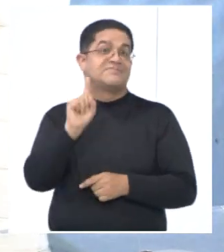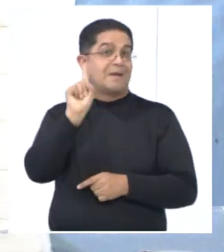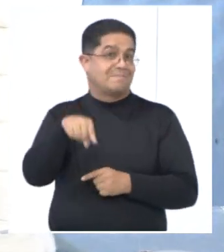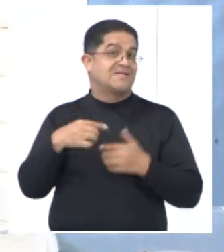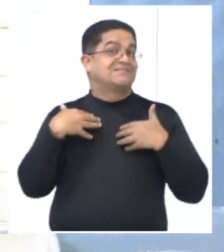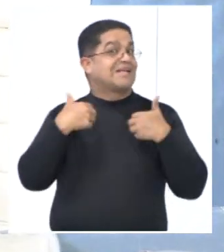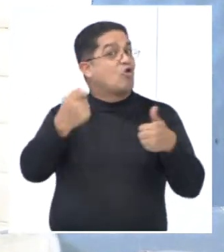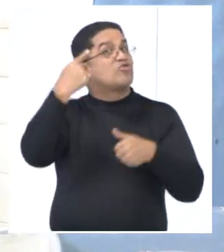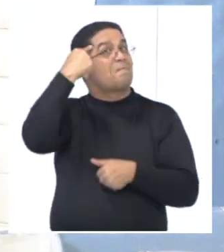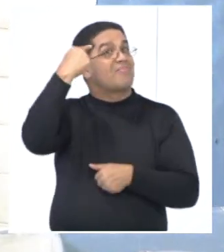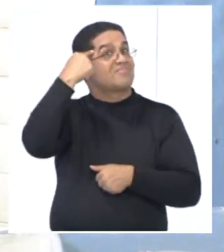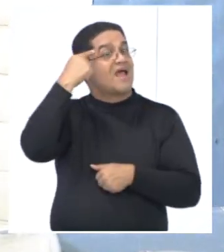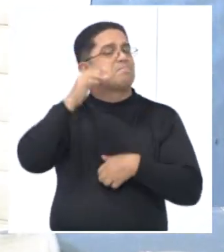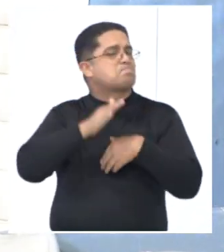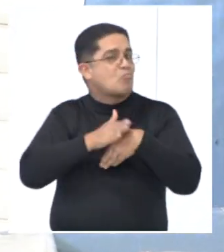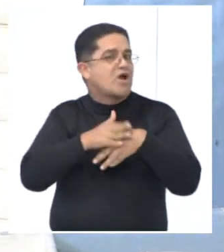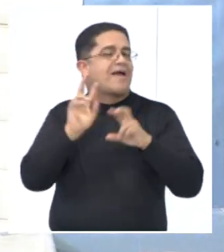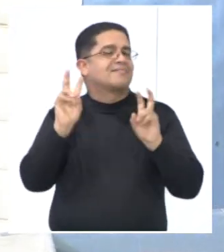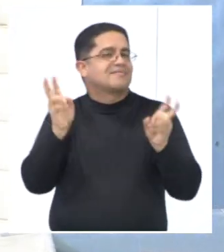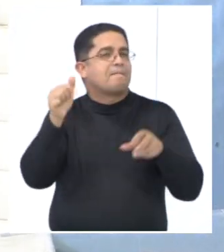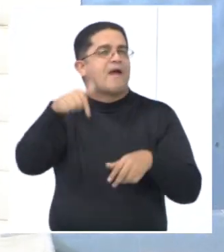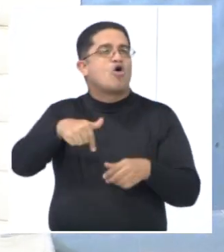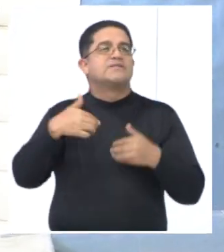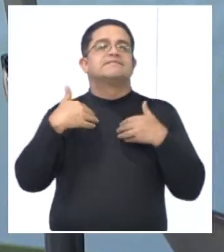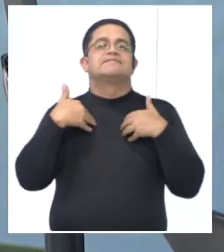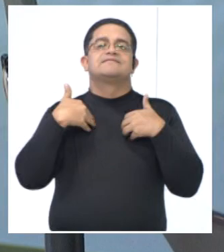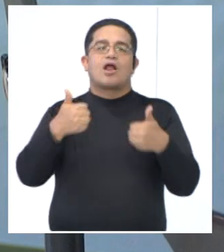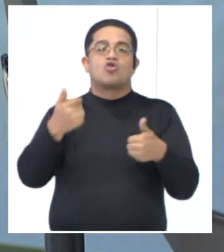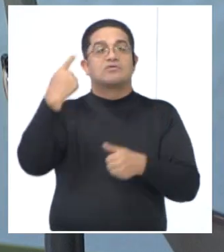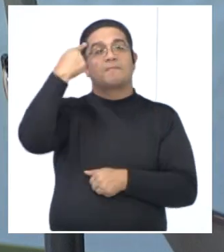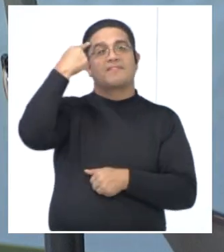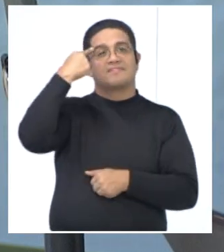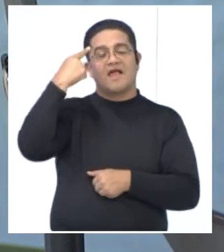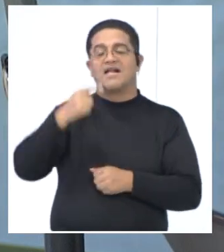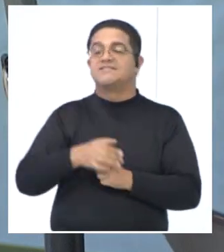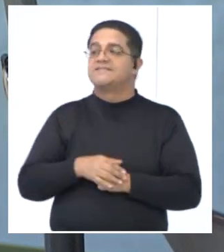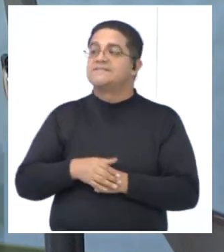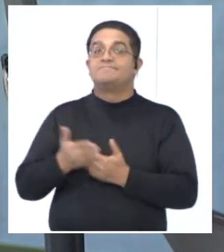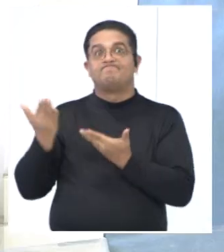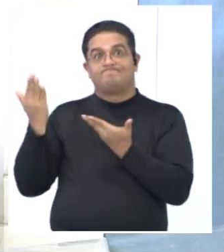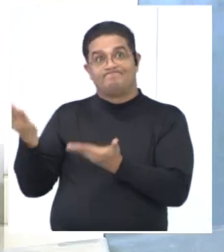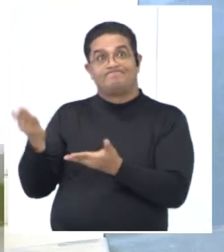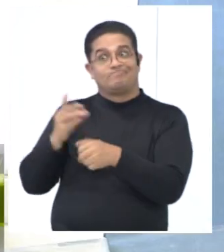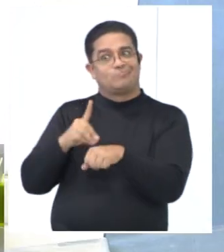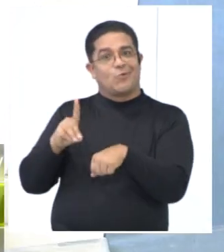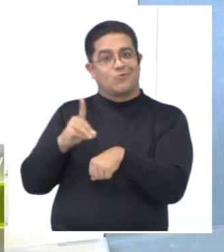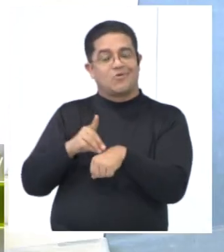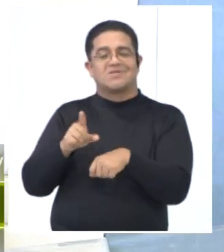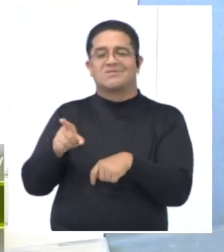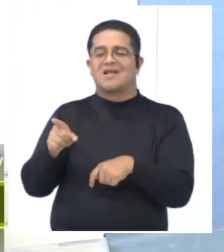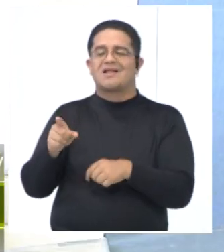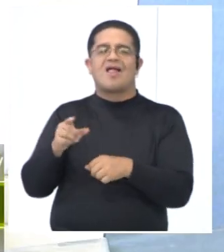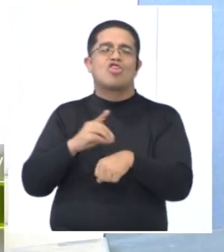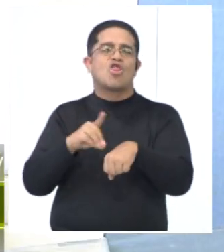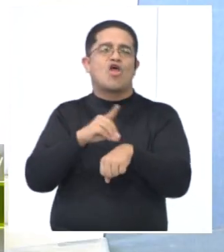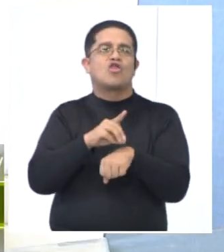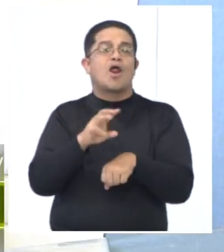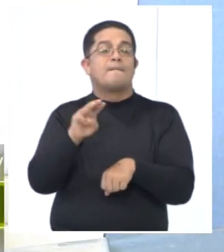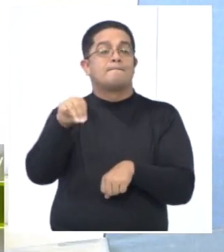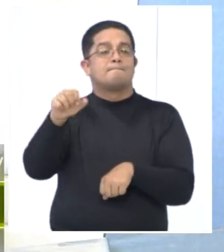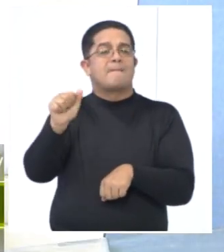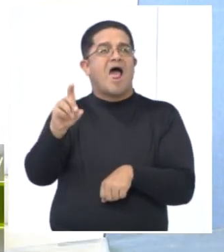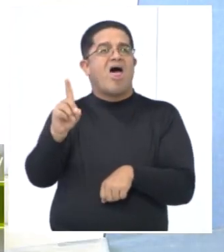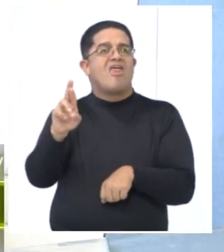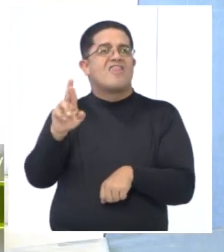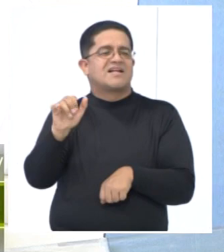que estamos hablando de la salud mental el día de hoy, Dana, seguimos hablando sobre este tema. Madrid Peroso nos dice, ¿cuál es la causa de que un niño o joven